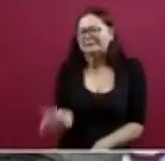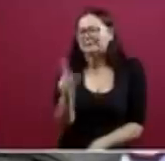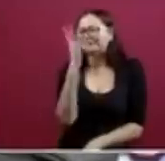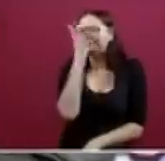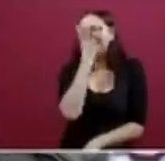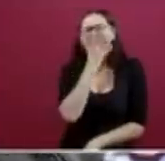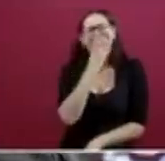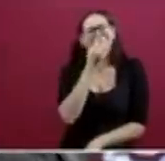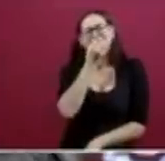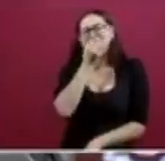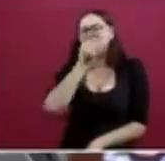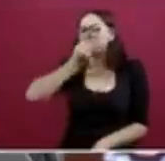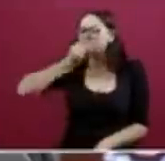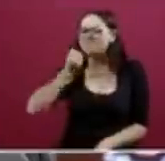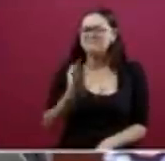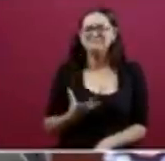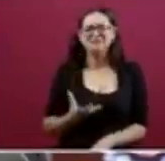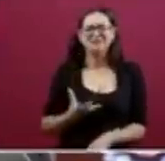Entonces vamos a hacer